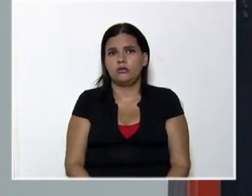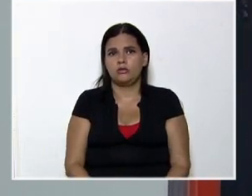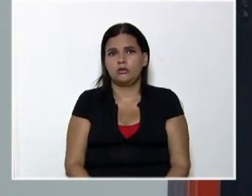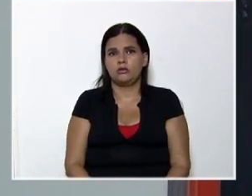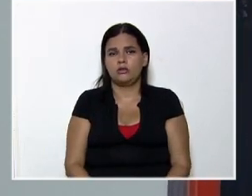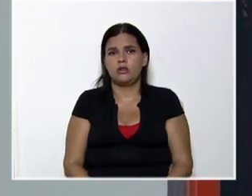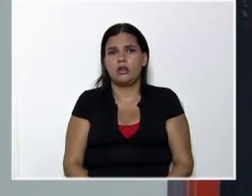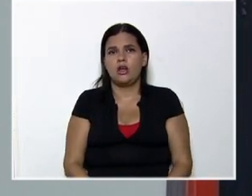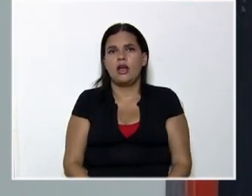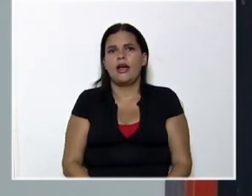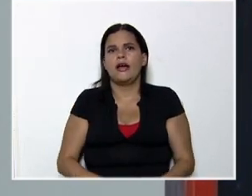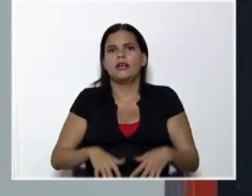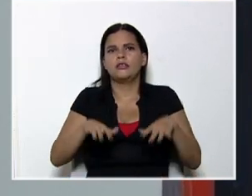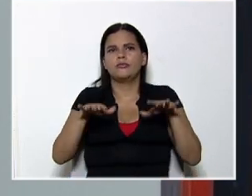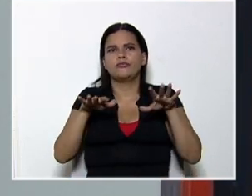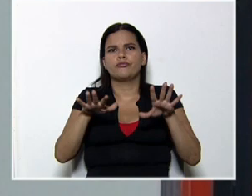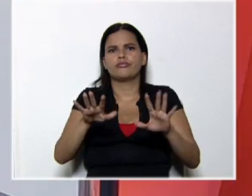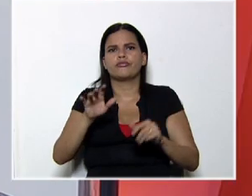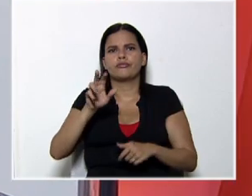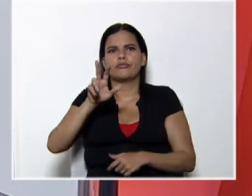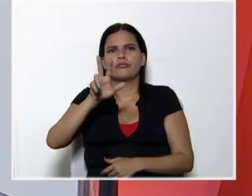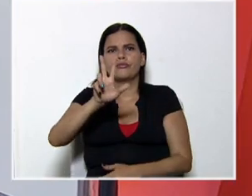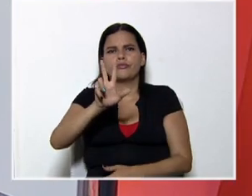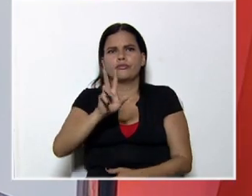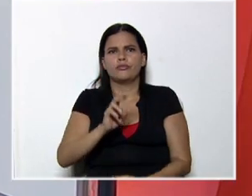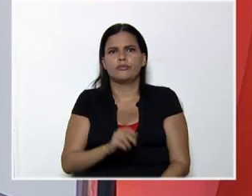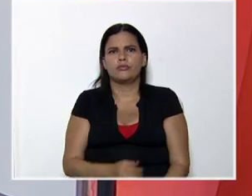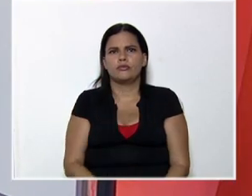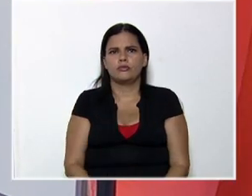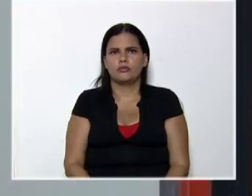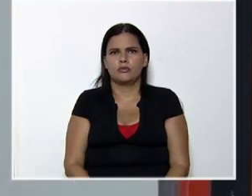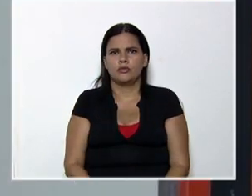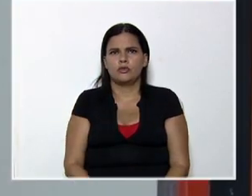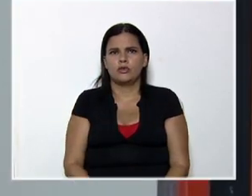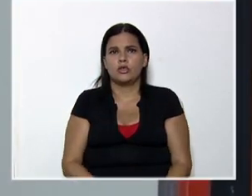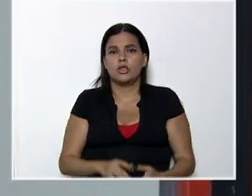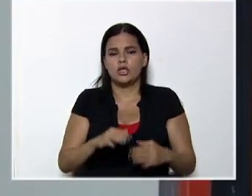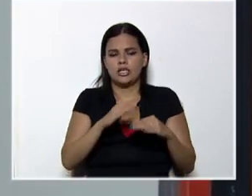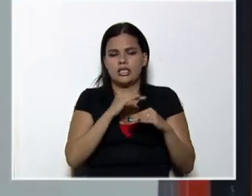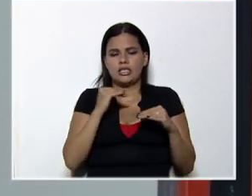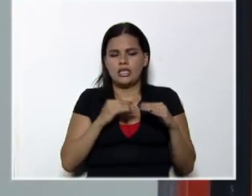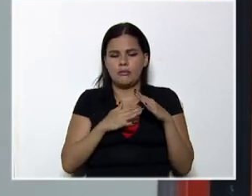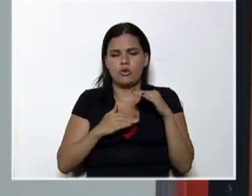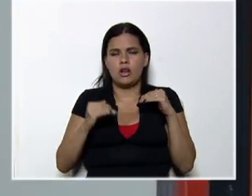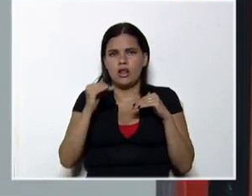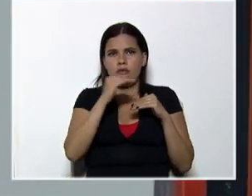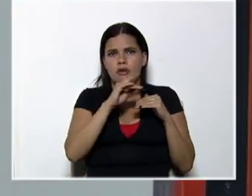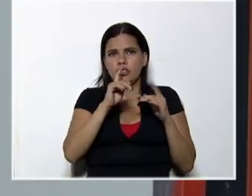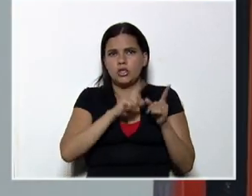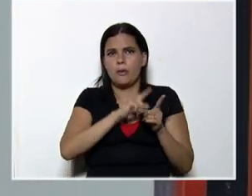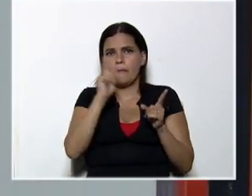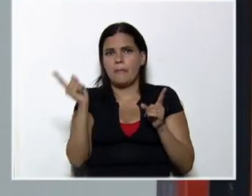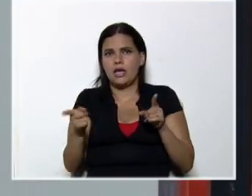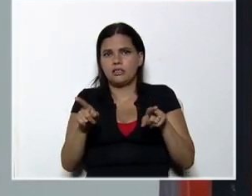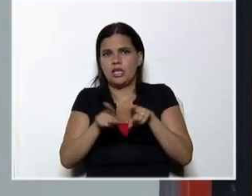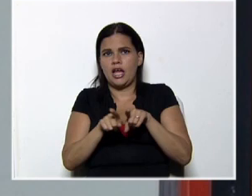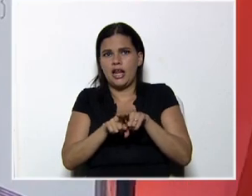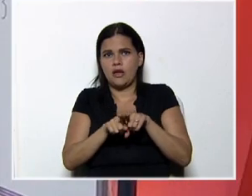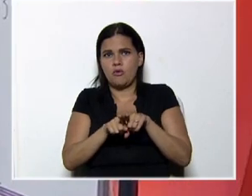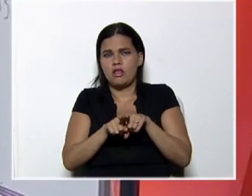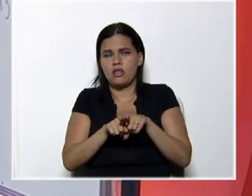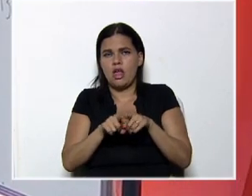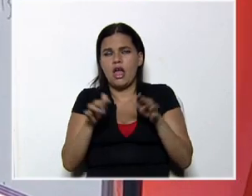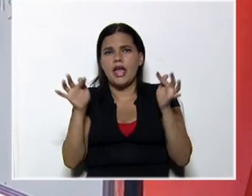y cuando despejamos una potencia pasa en forma de raíz, por lo que ya le había explicado de que pasa